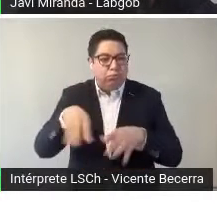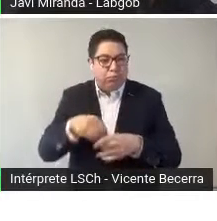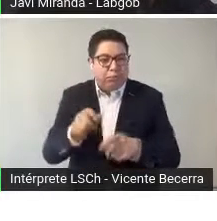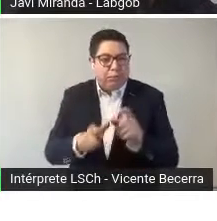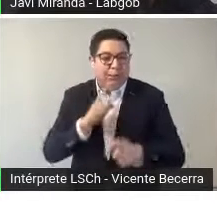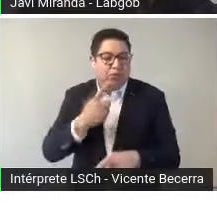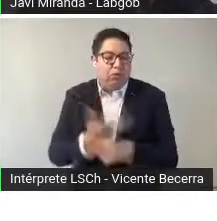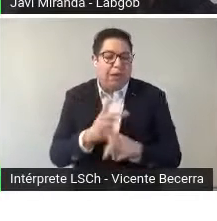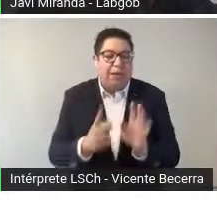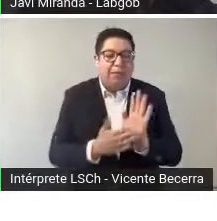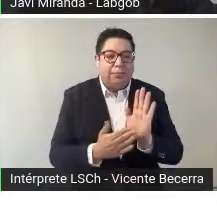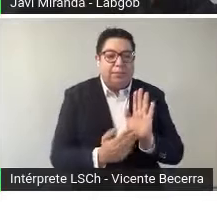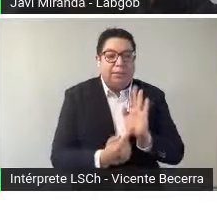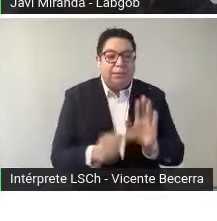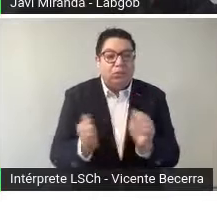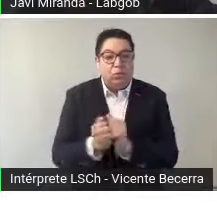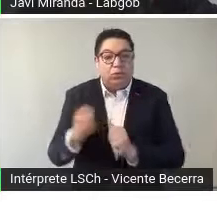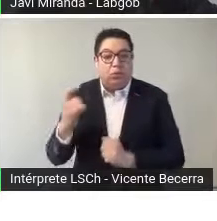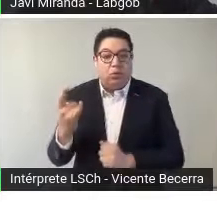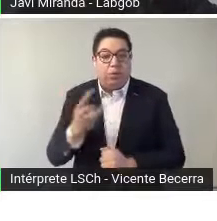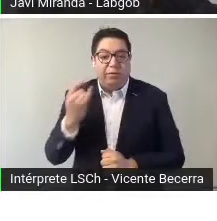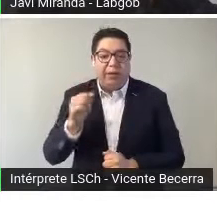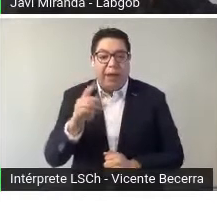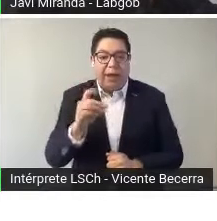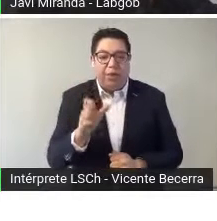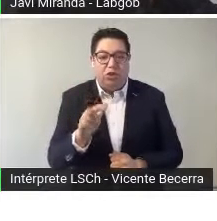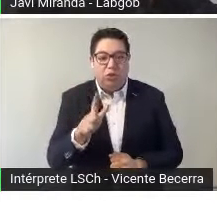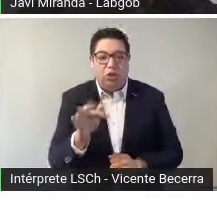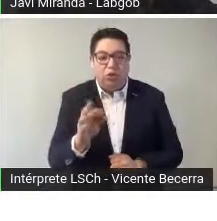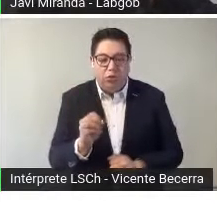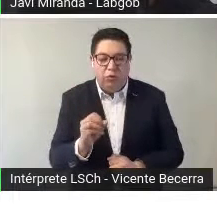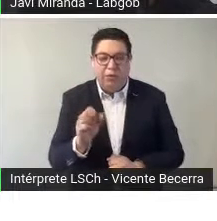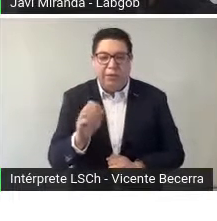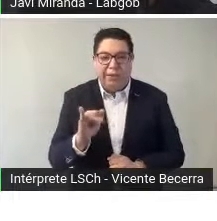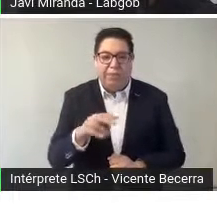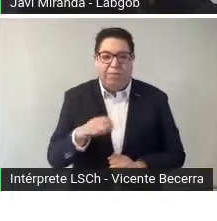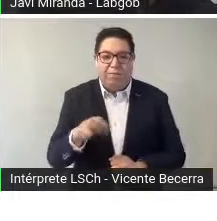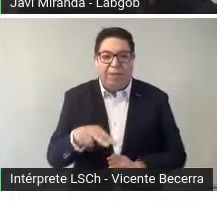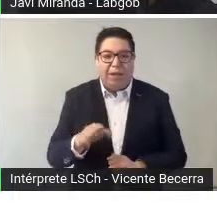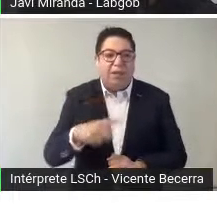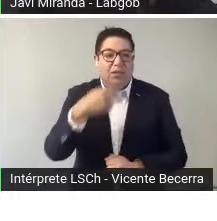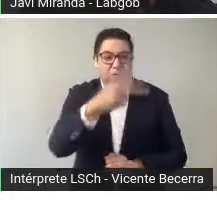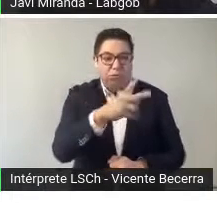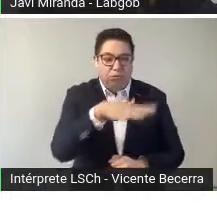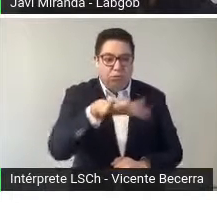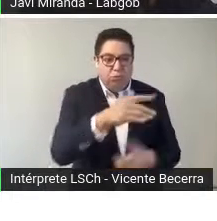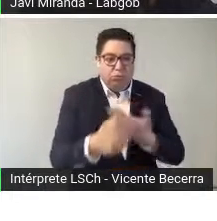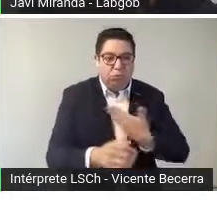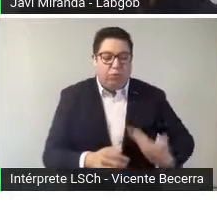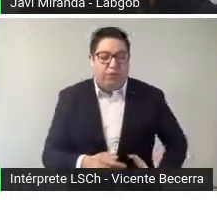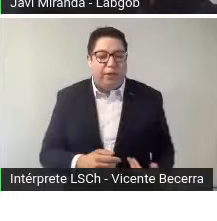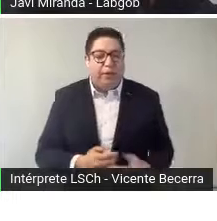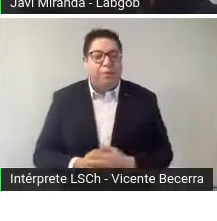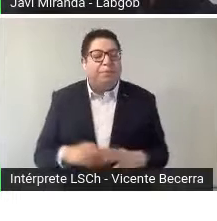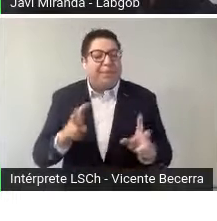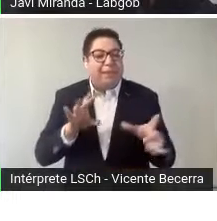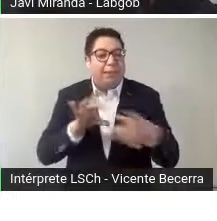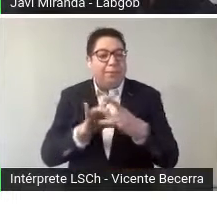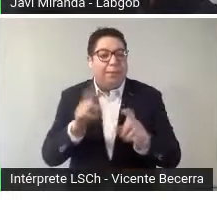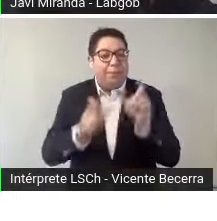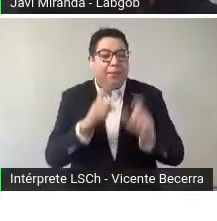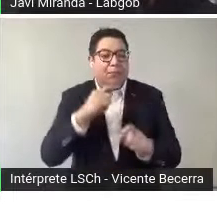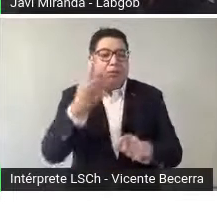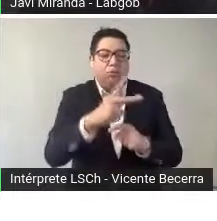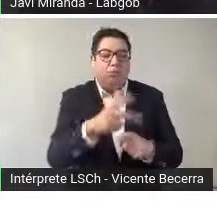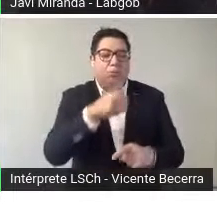en colaboración con la Universidad Adolfo Ibáñez, el laboratorio de gobierno que tienen ellos. Cómo unir intereses públicos y